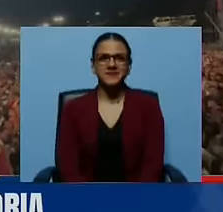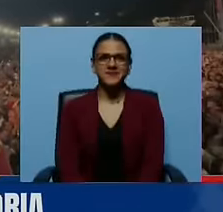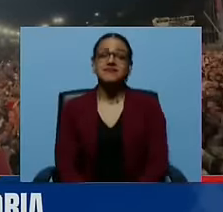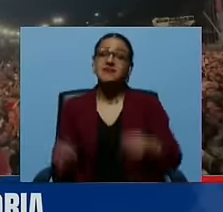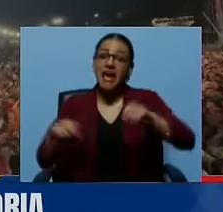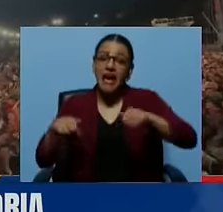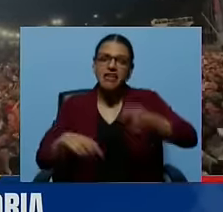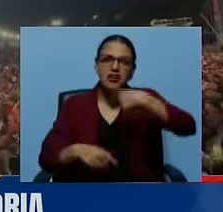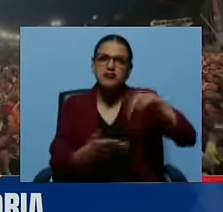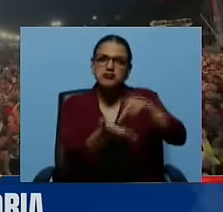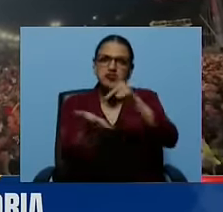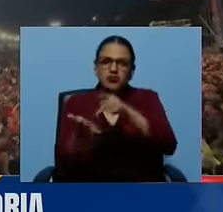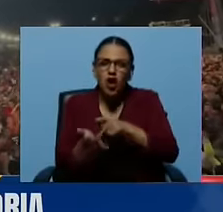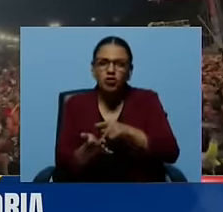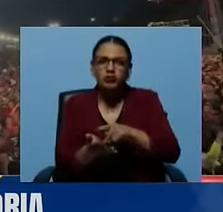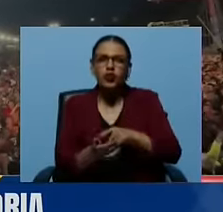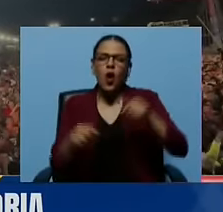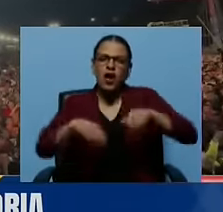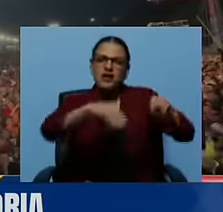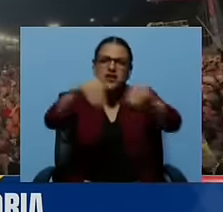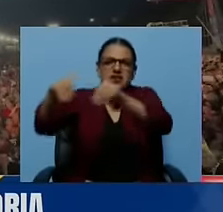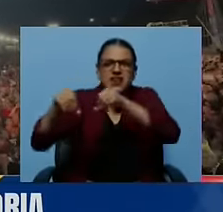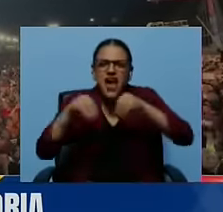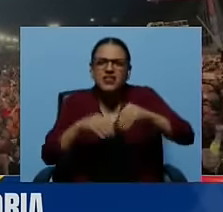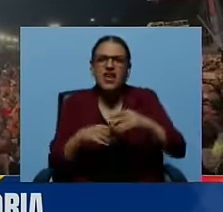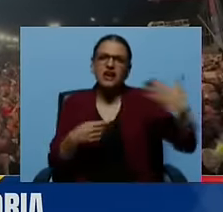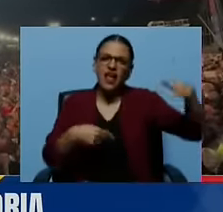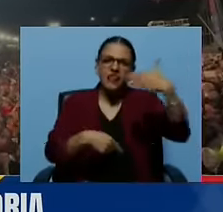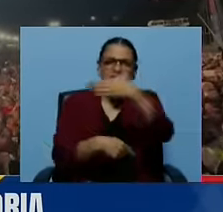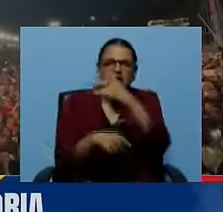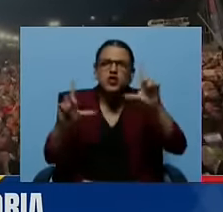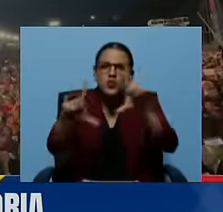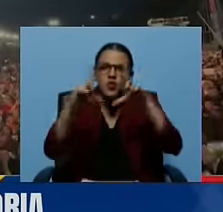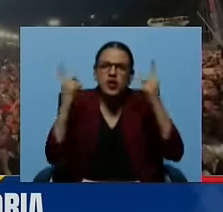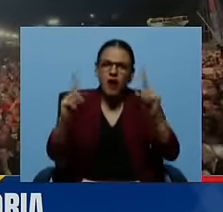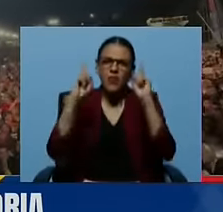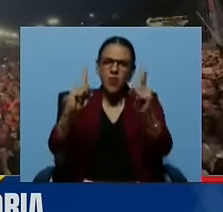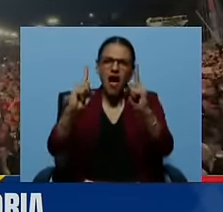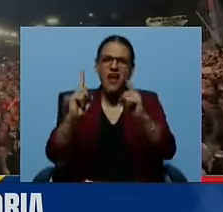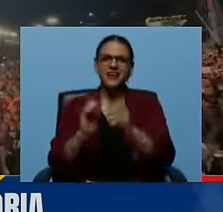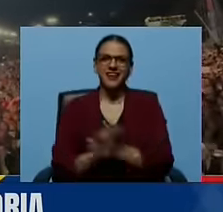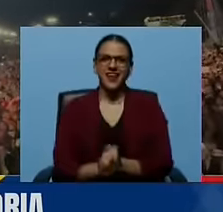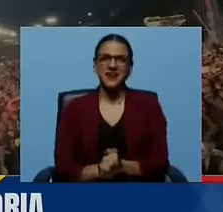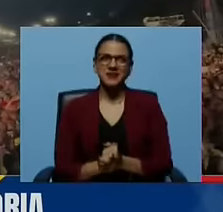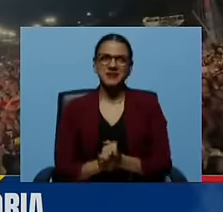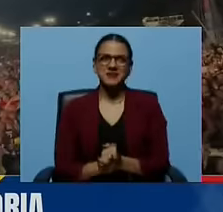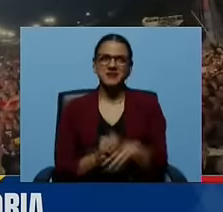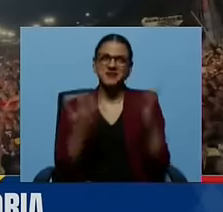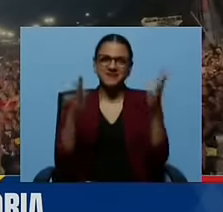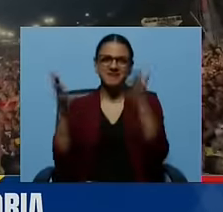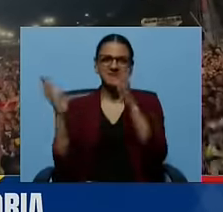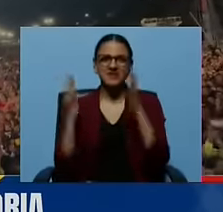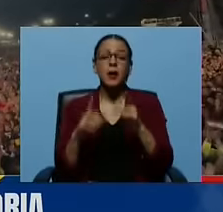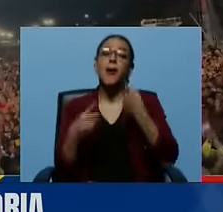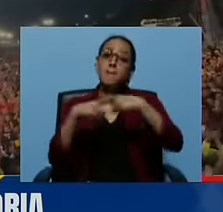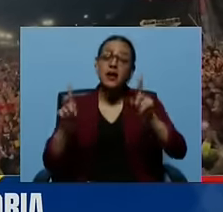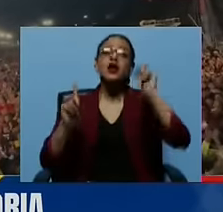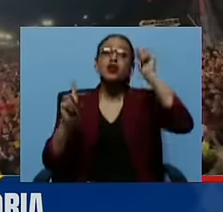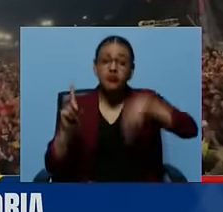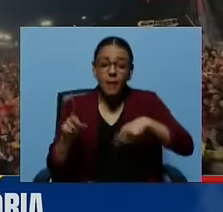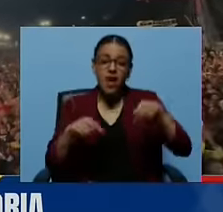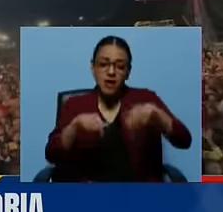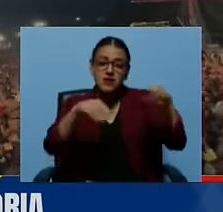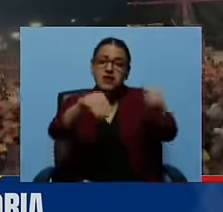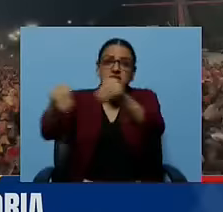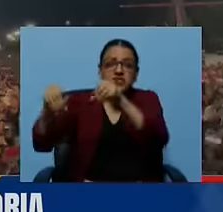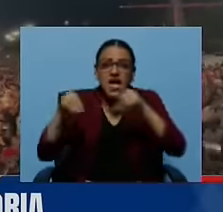Aquí estamos en la tierra de los tiburones de La Guaira, pero también en la